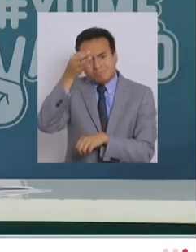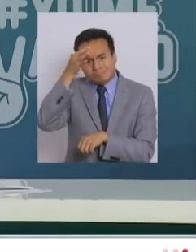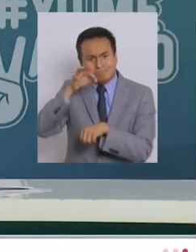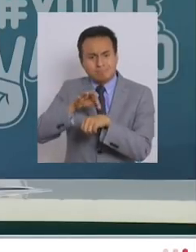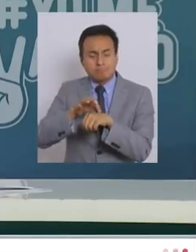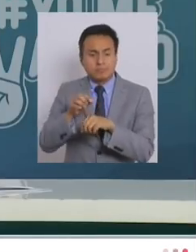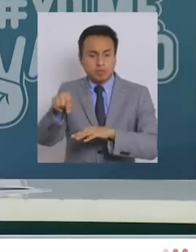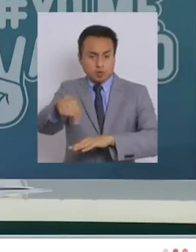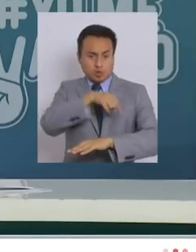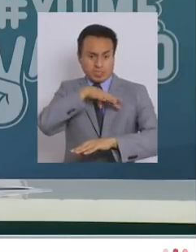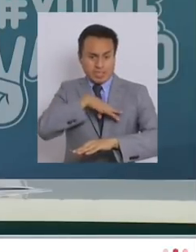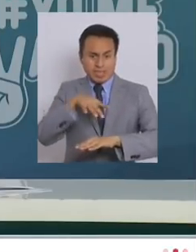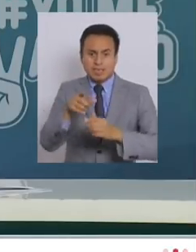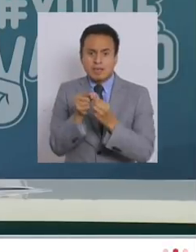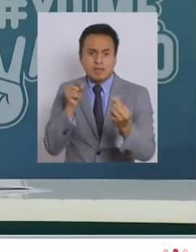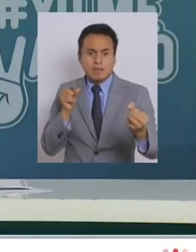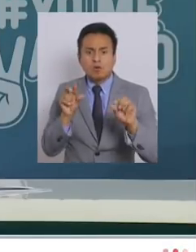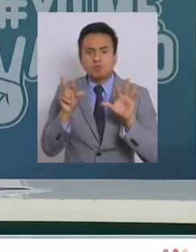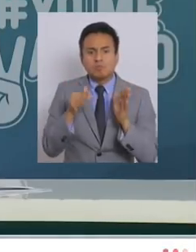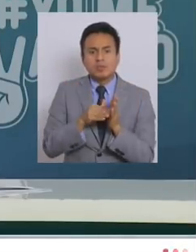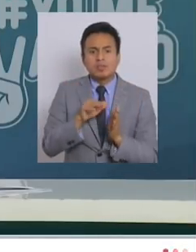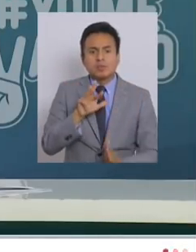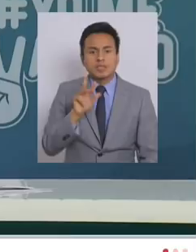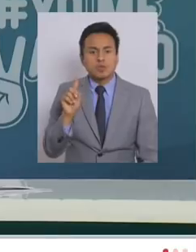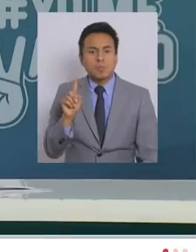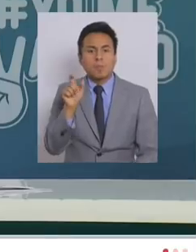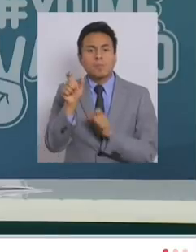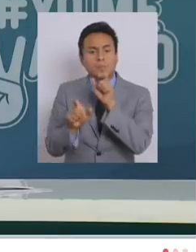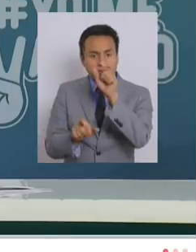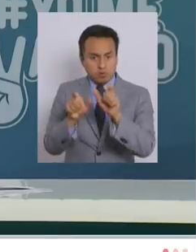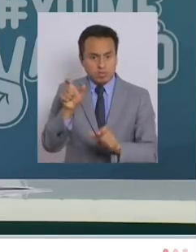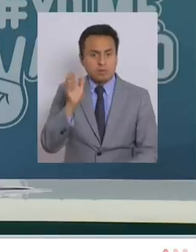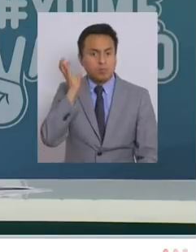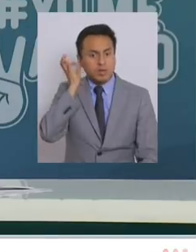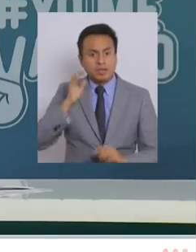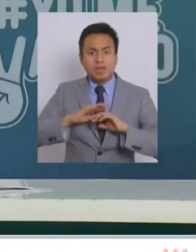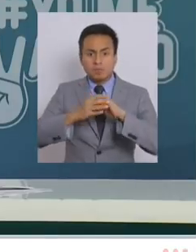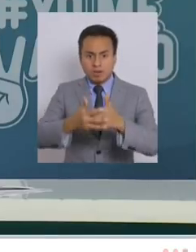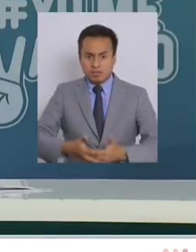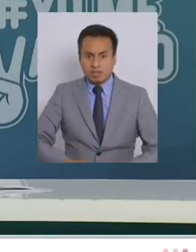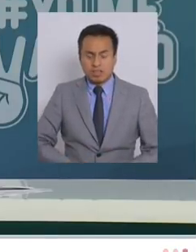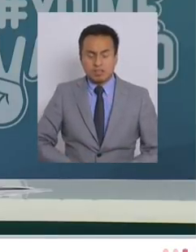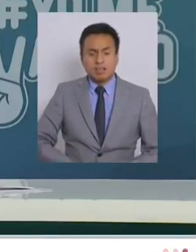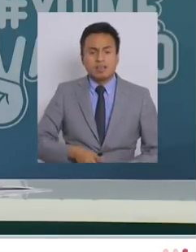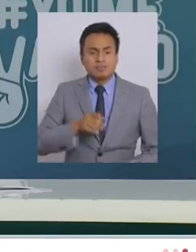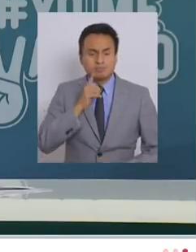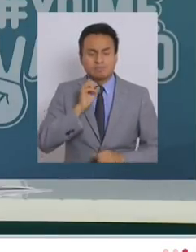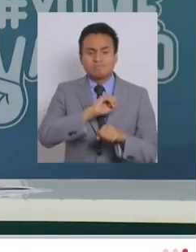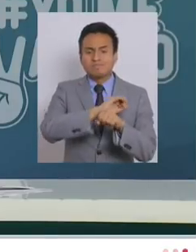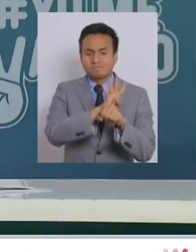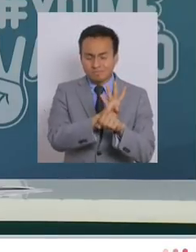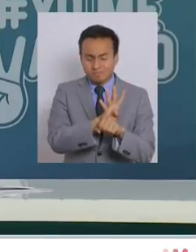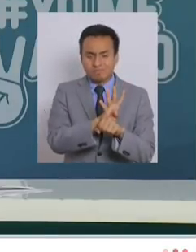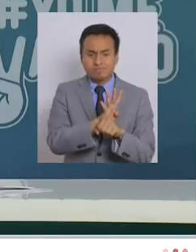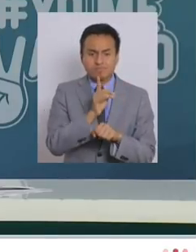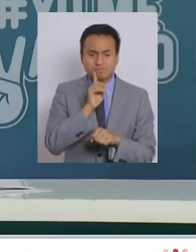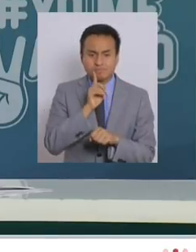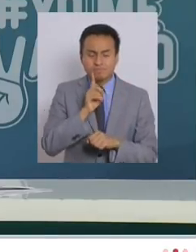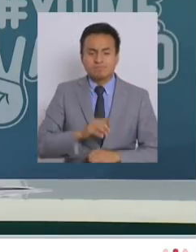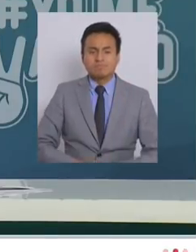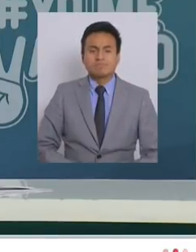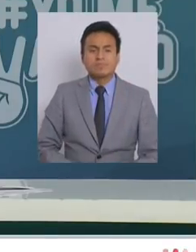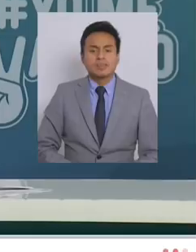nacional hemos tenido aproximadamente 8000 91 personas mujeres embarazadas que han contraído el cob y 19